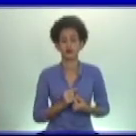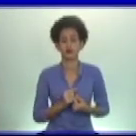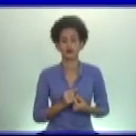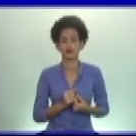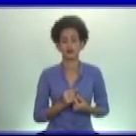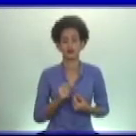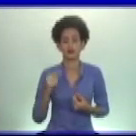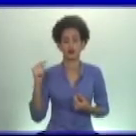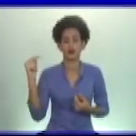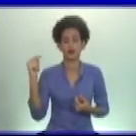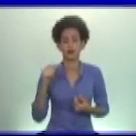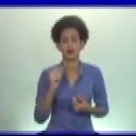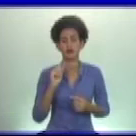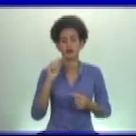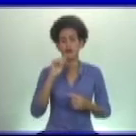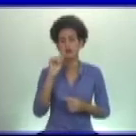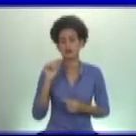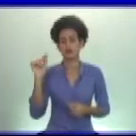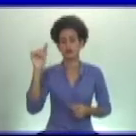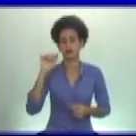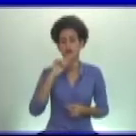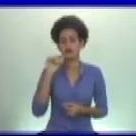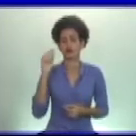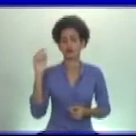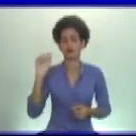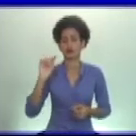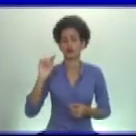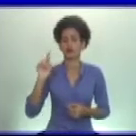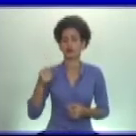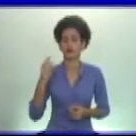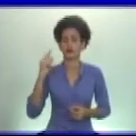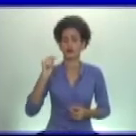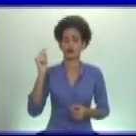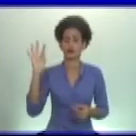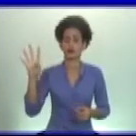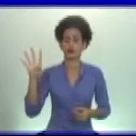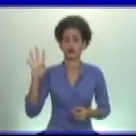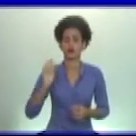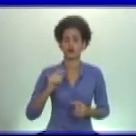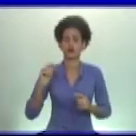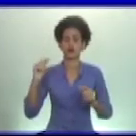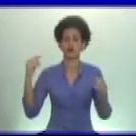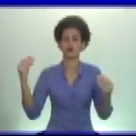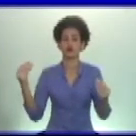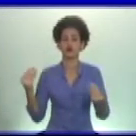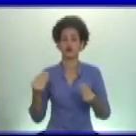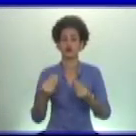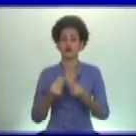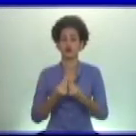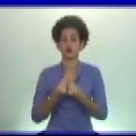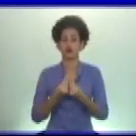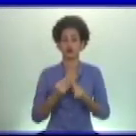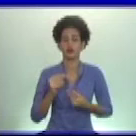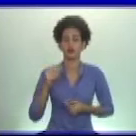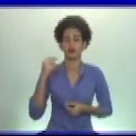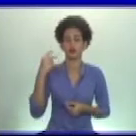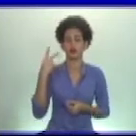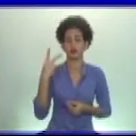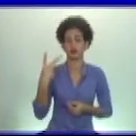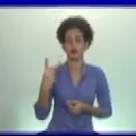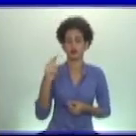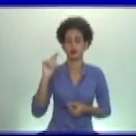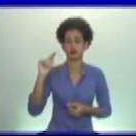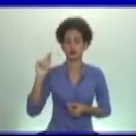menos infinito hasta menos 4, unión con el intervalo de 2 hacia más